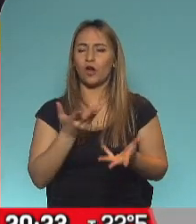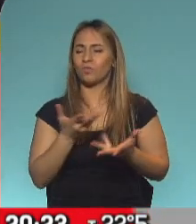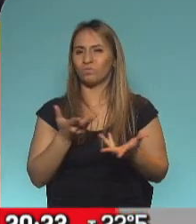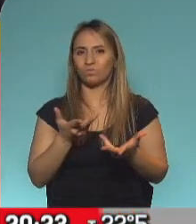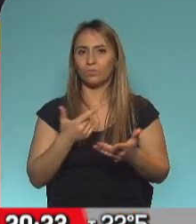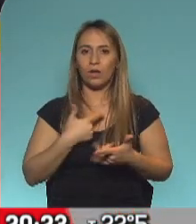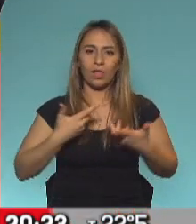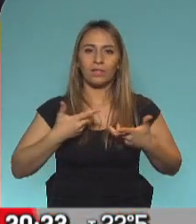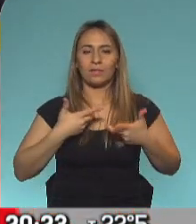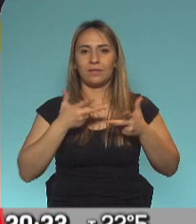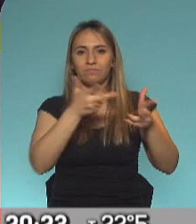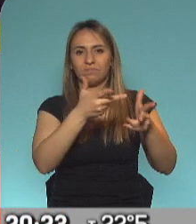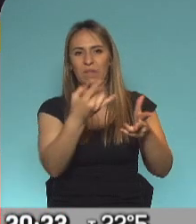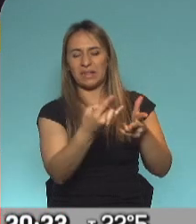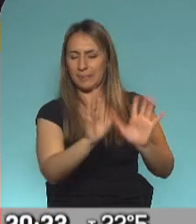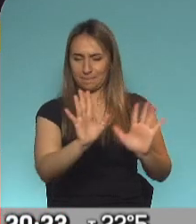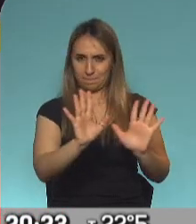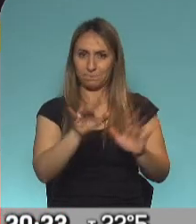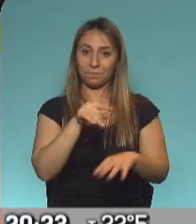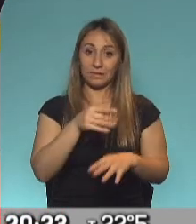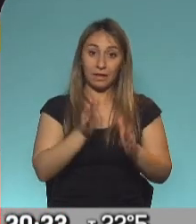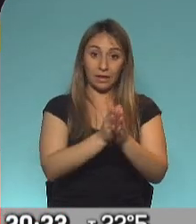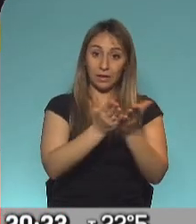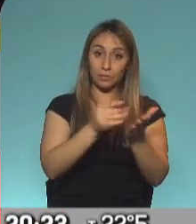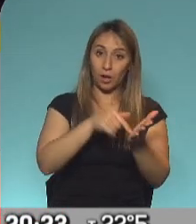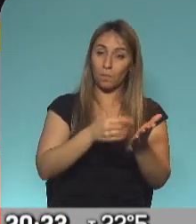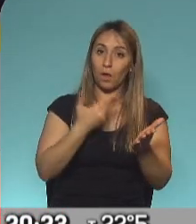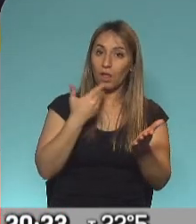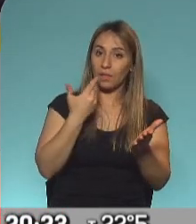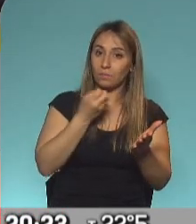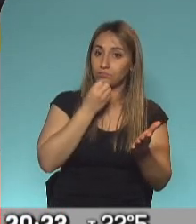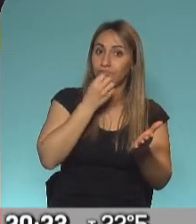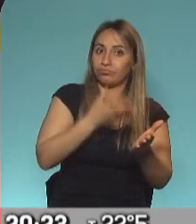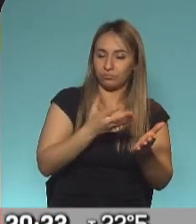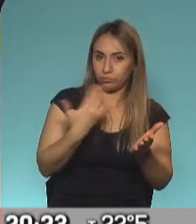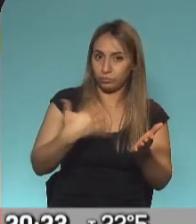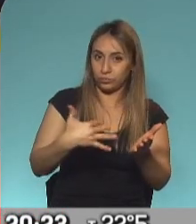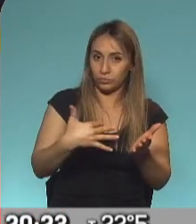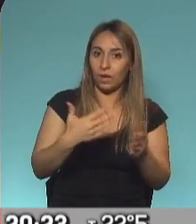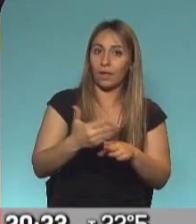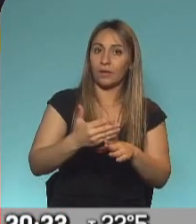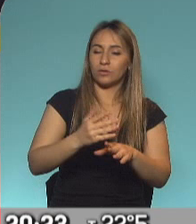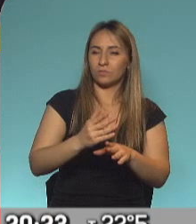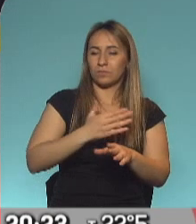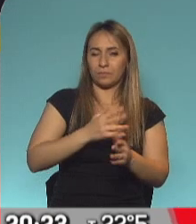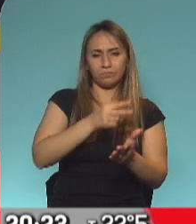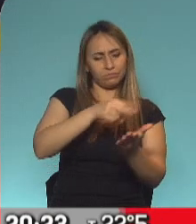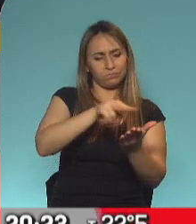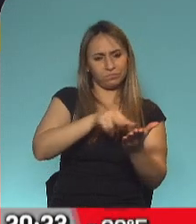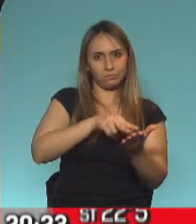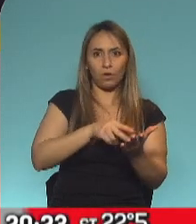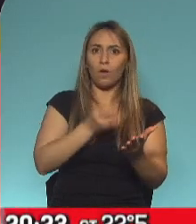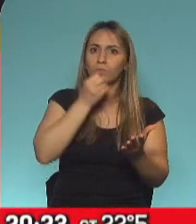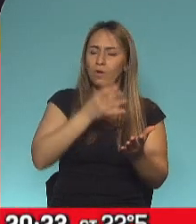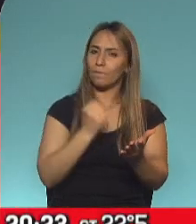no ser sincero. Es cierto que es un libro con testimonios que a priori lo que se lee son testimonios fuertes que